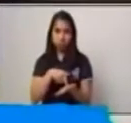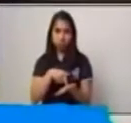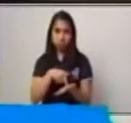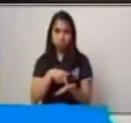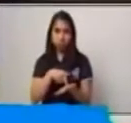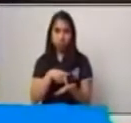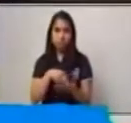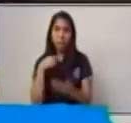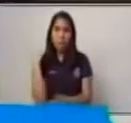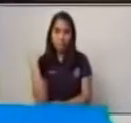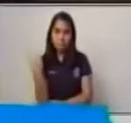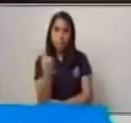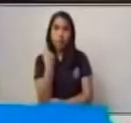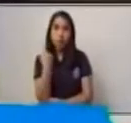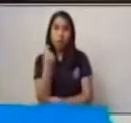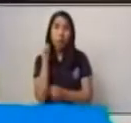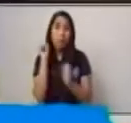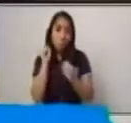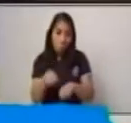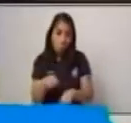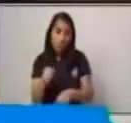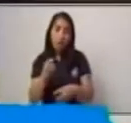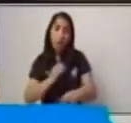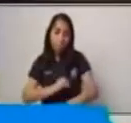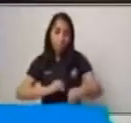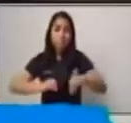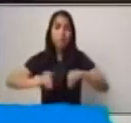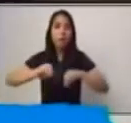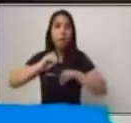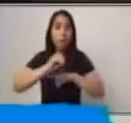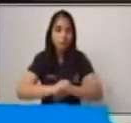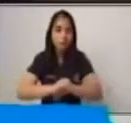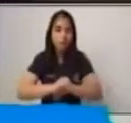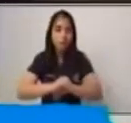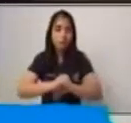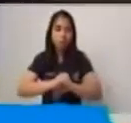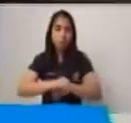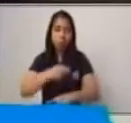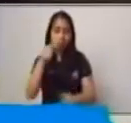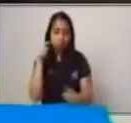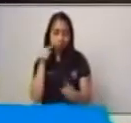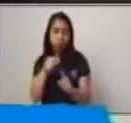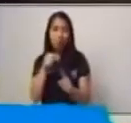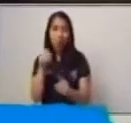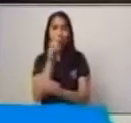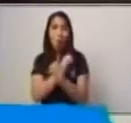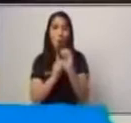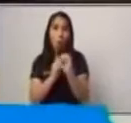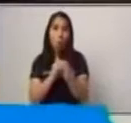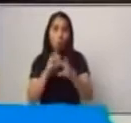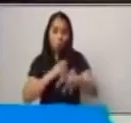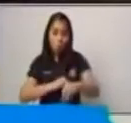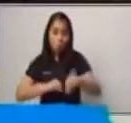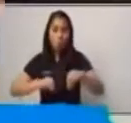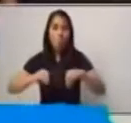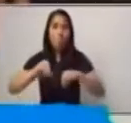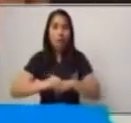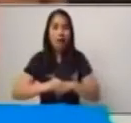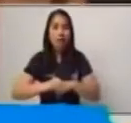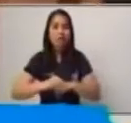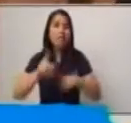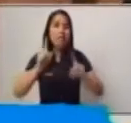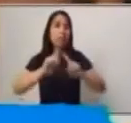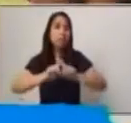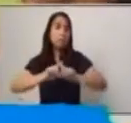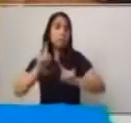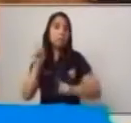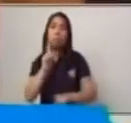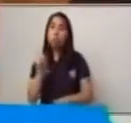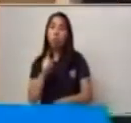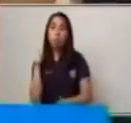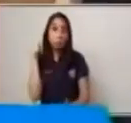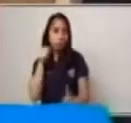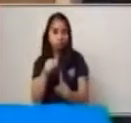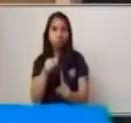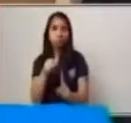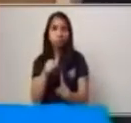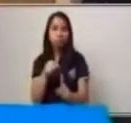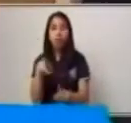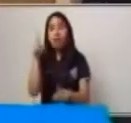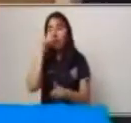modificador directo, modificador indirecto y aposición. Y el